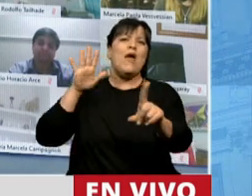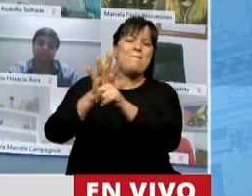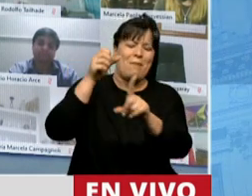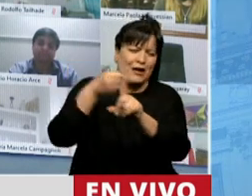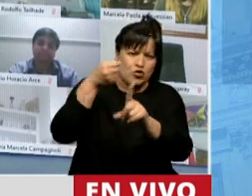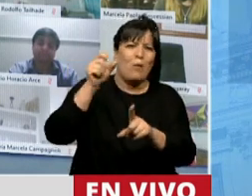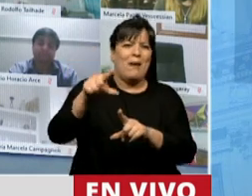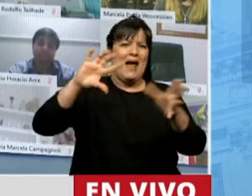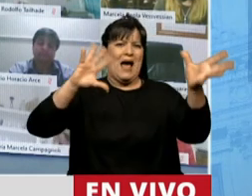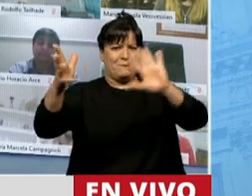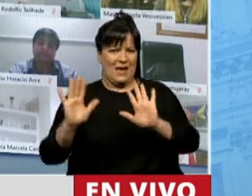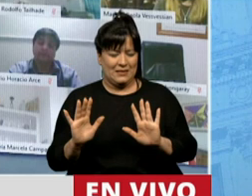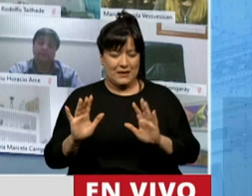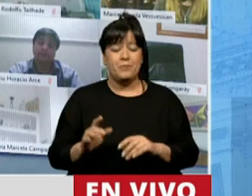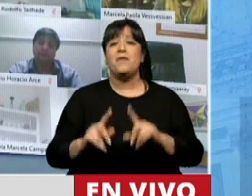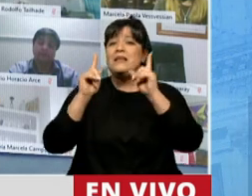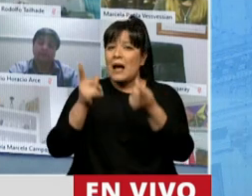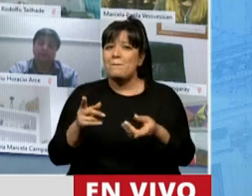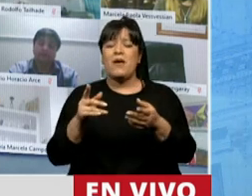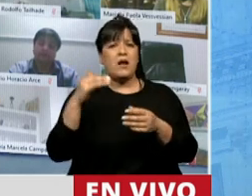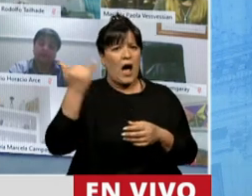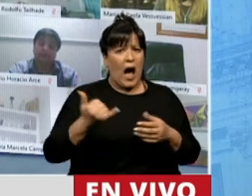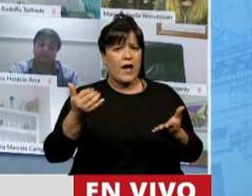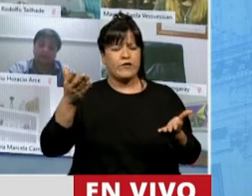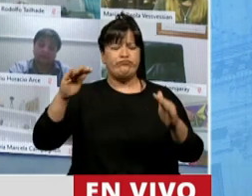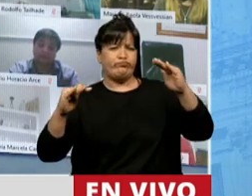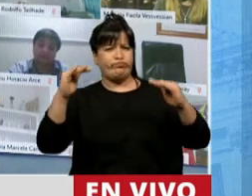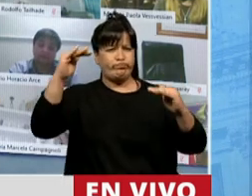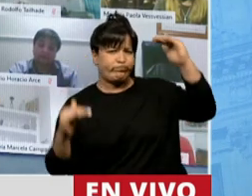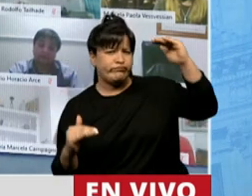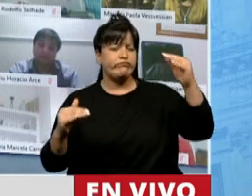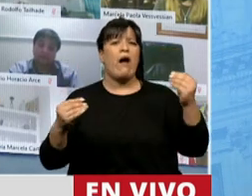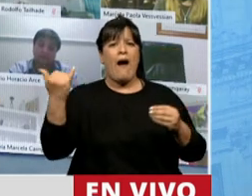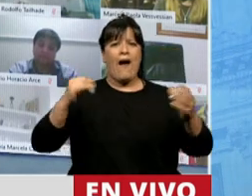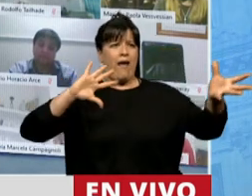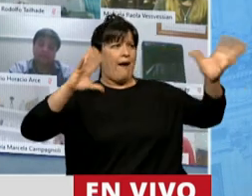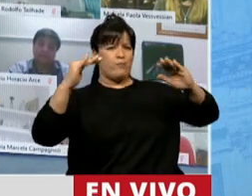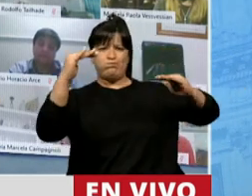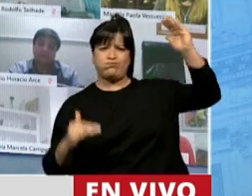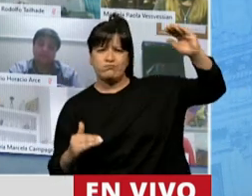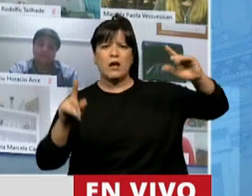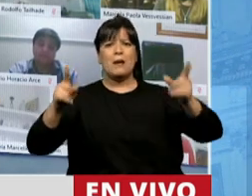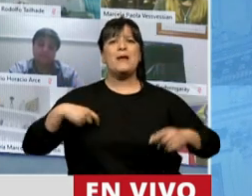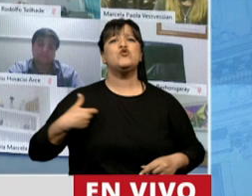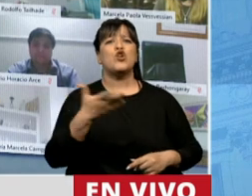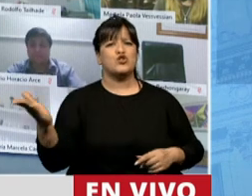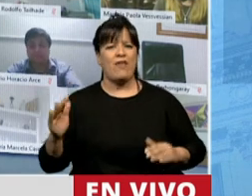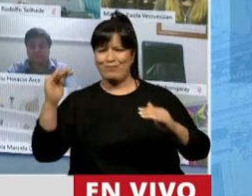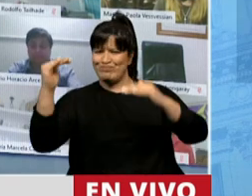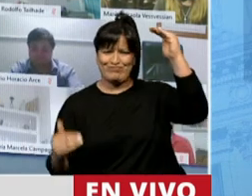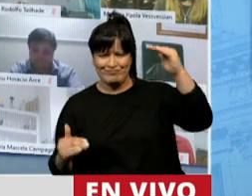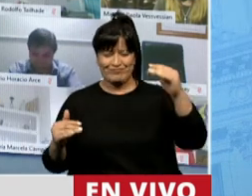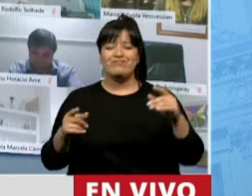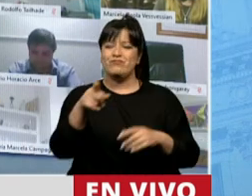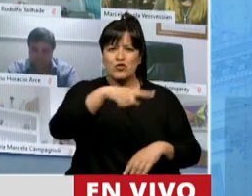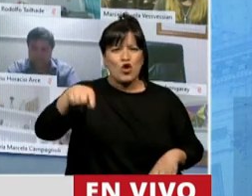breve para no extenderme sobre el impacto desigual que tiene la desigualdad ambiental sobre lo social justamente